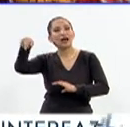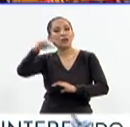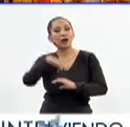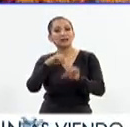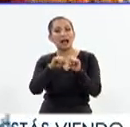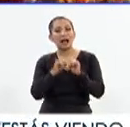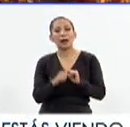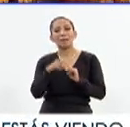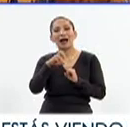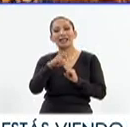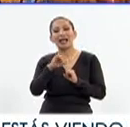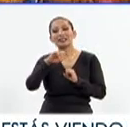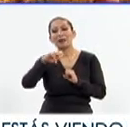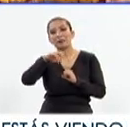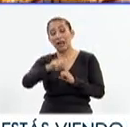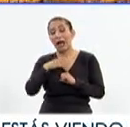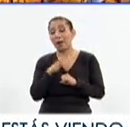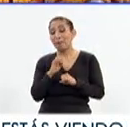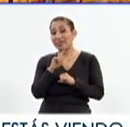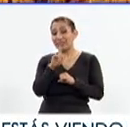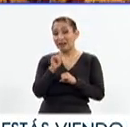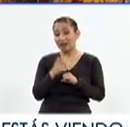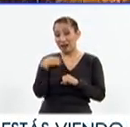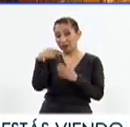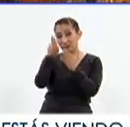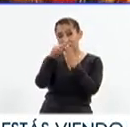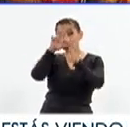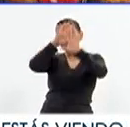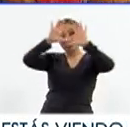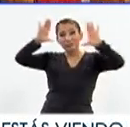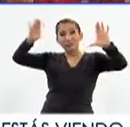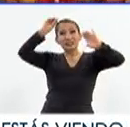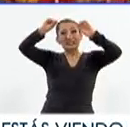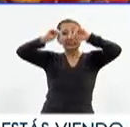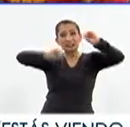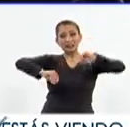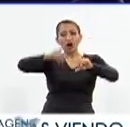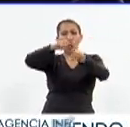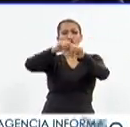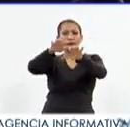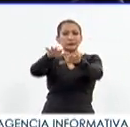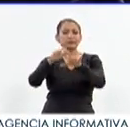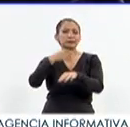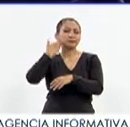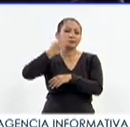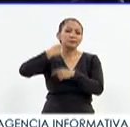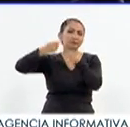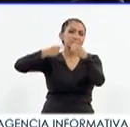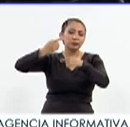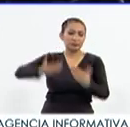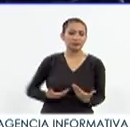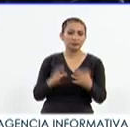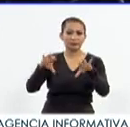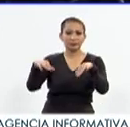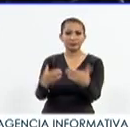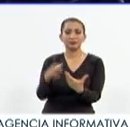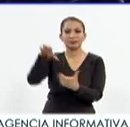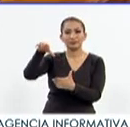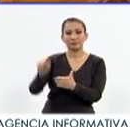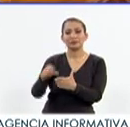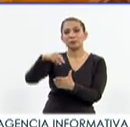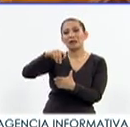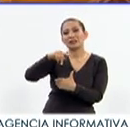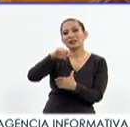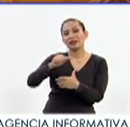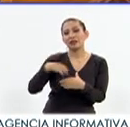María Sabina. Asimismo, Baltasar realizó un mural que busca representar las coloridas tradiciones y danzas de la comunidad